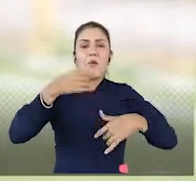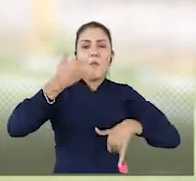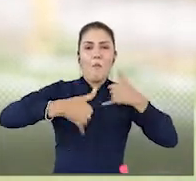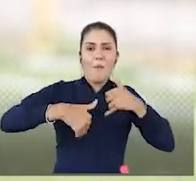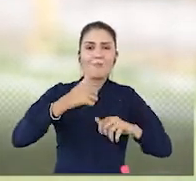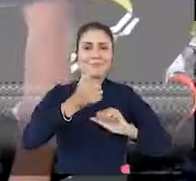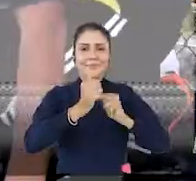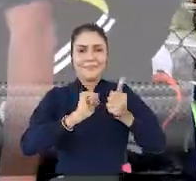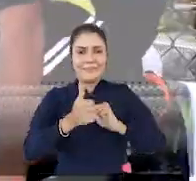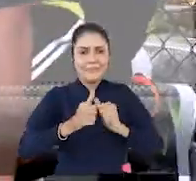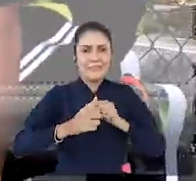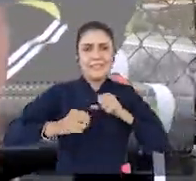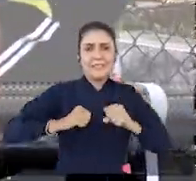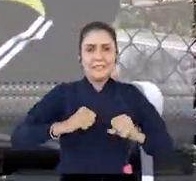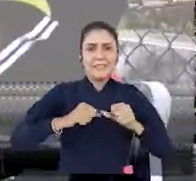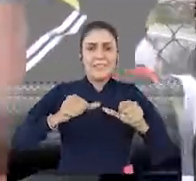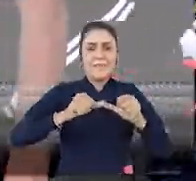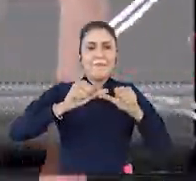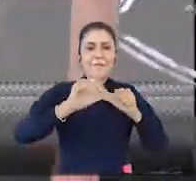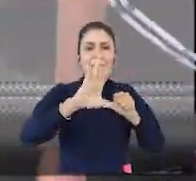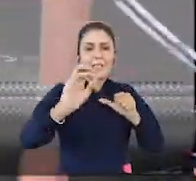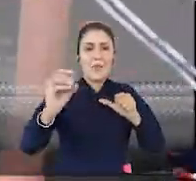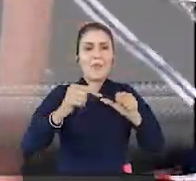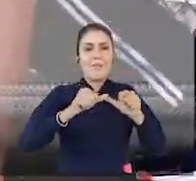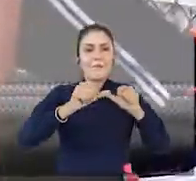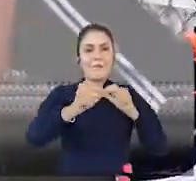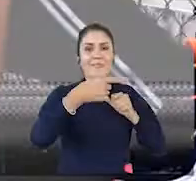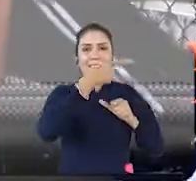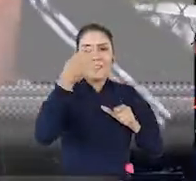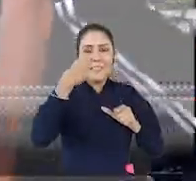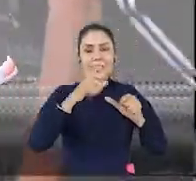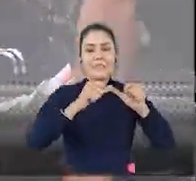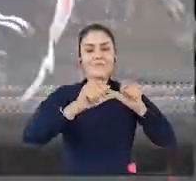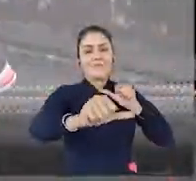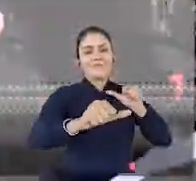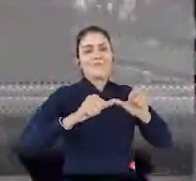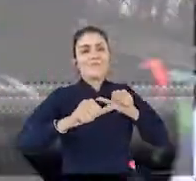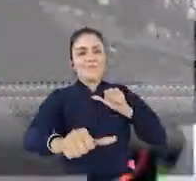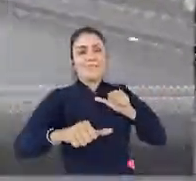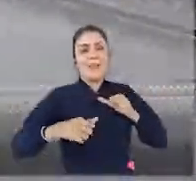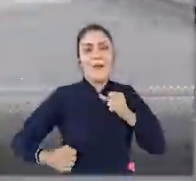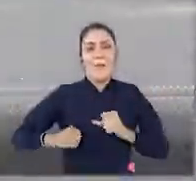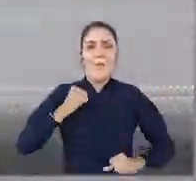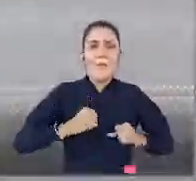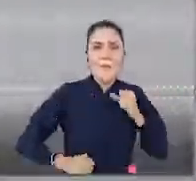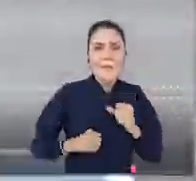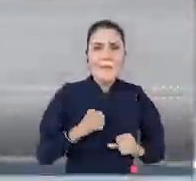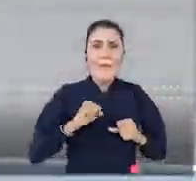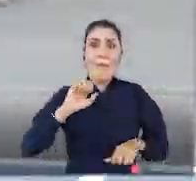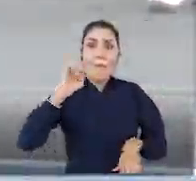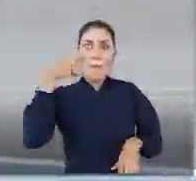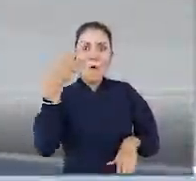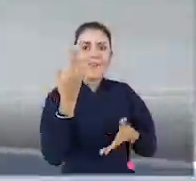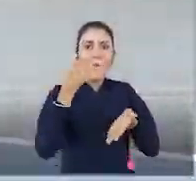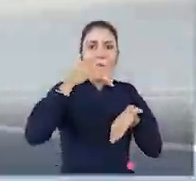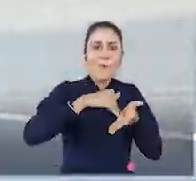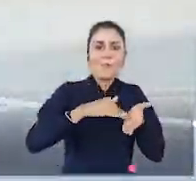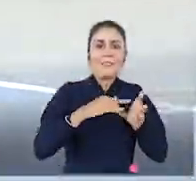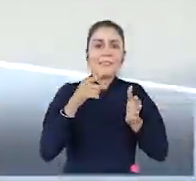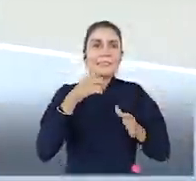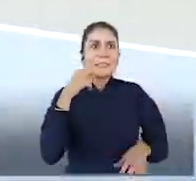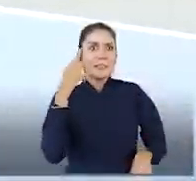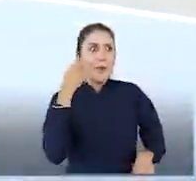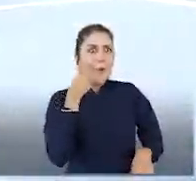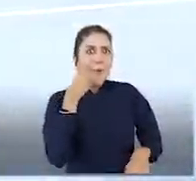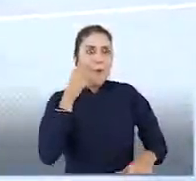este año en la actual de atletismo 56 y 100 metros ya es la cuarta vez